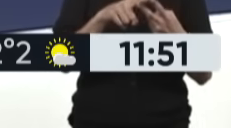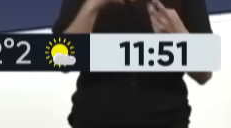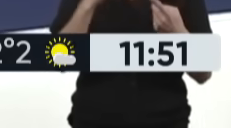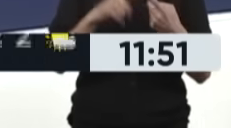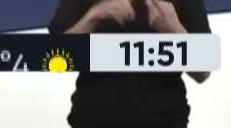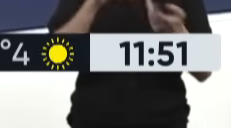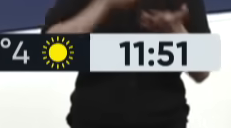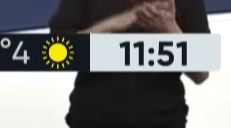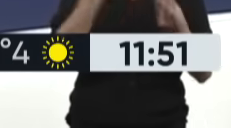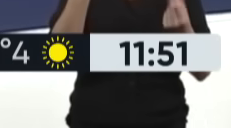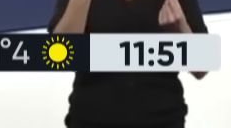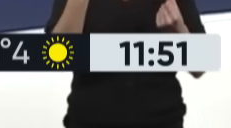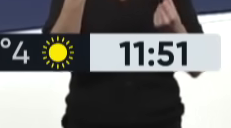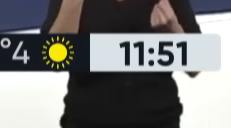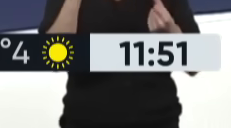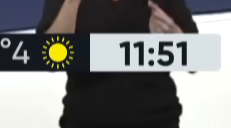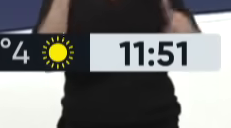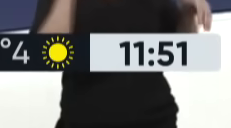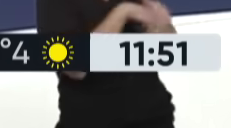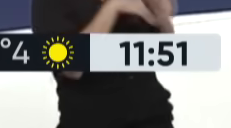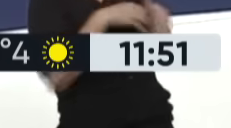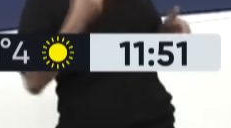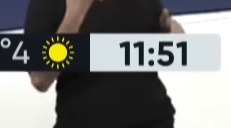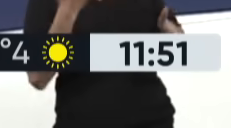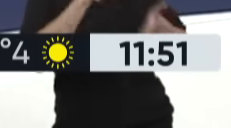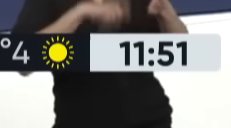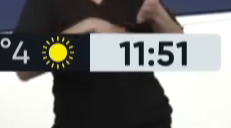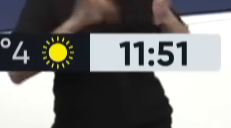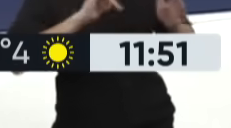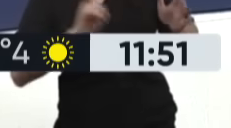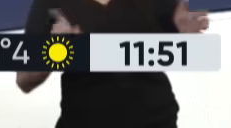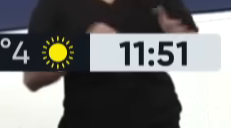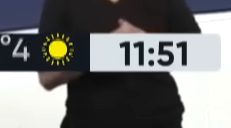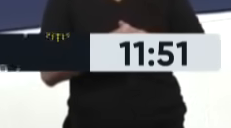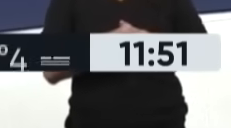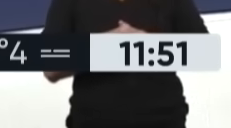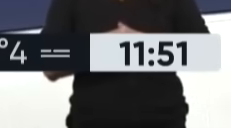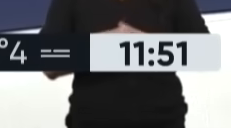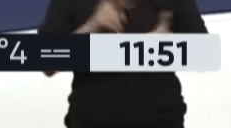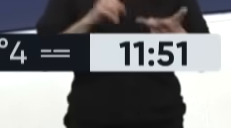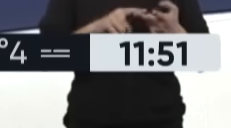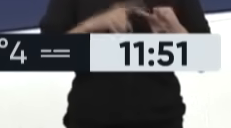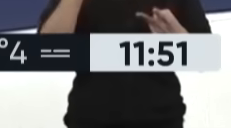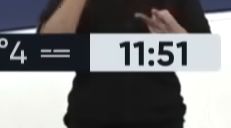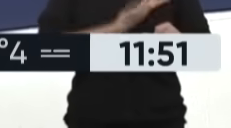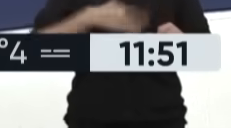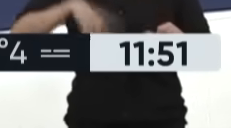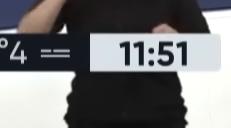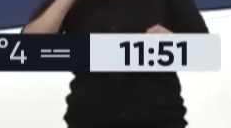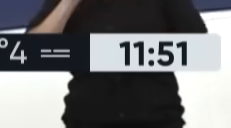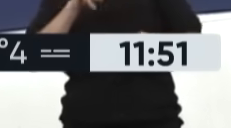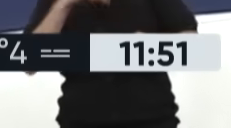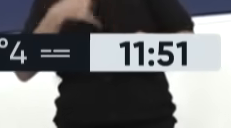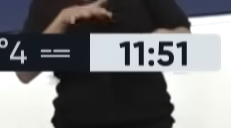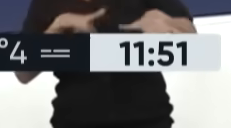no declarados. El Fondo Monetario Internacional dijo bien, pero atención con ese tema. Y las 40 recomendaciones